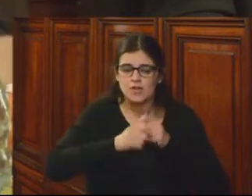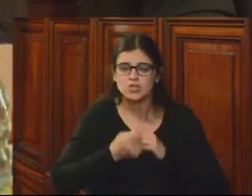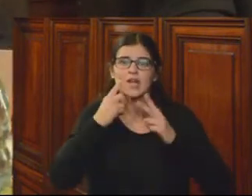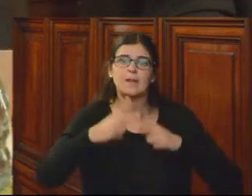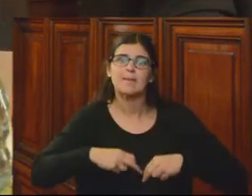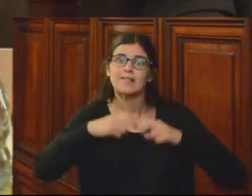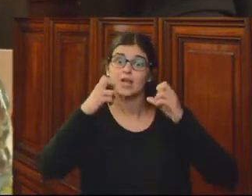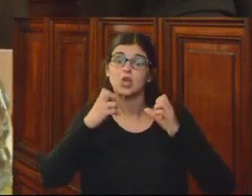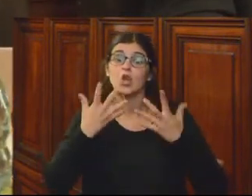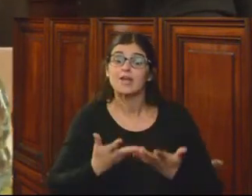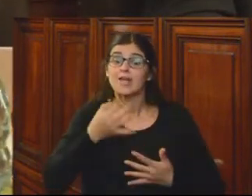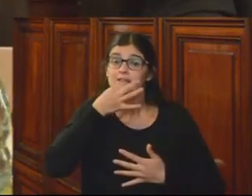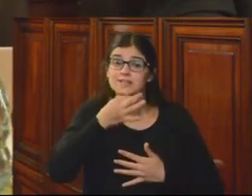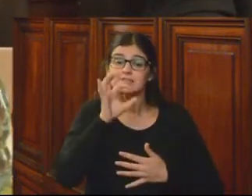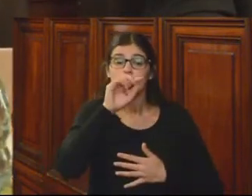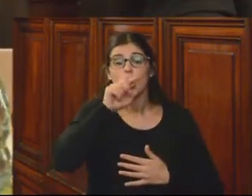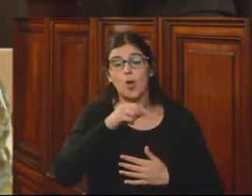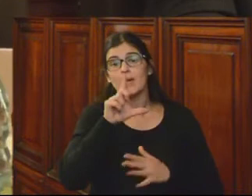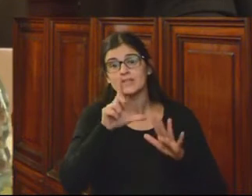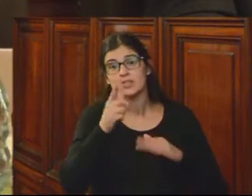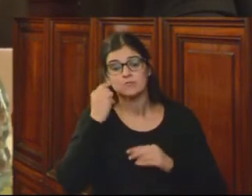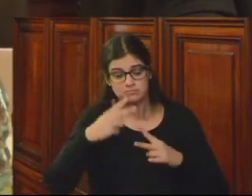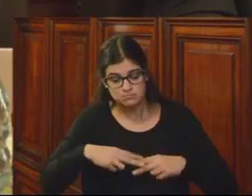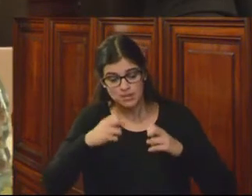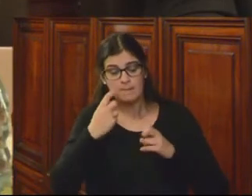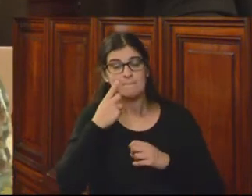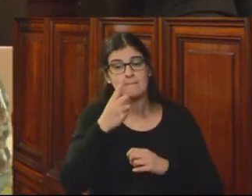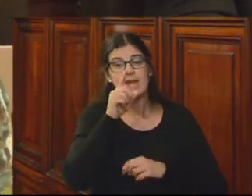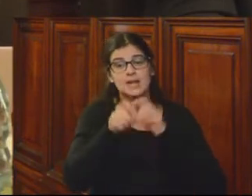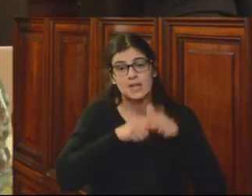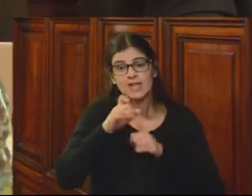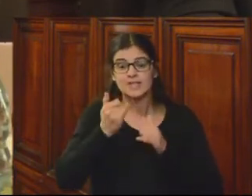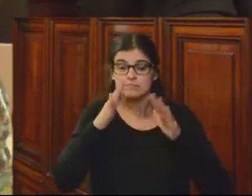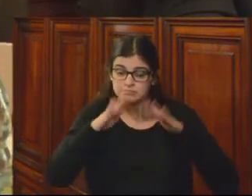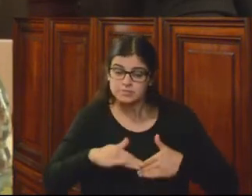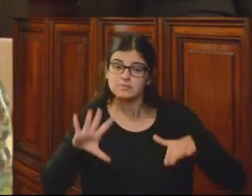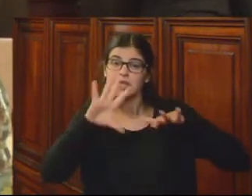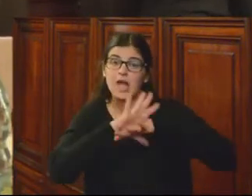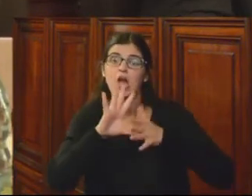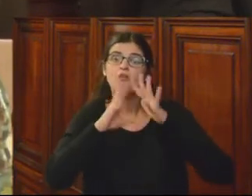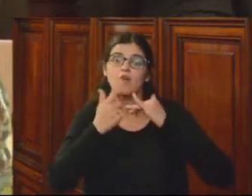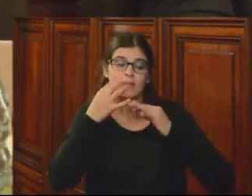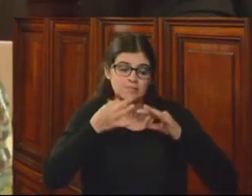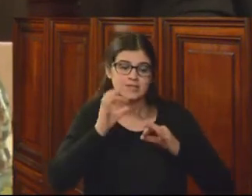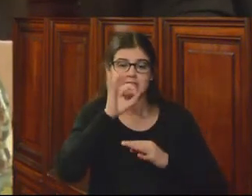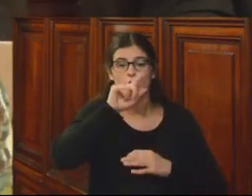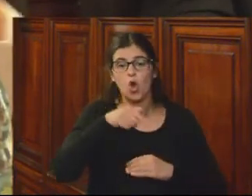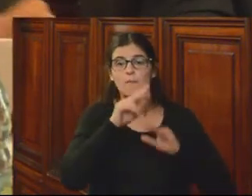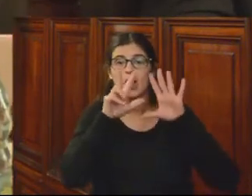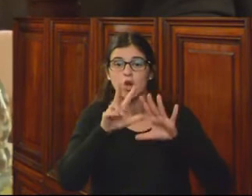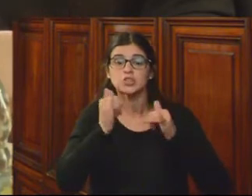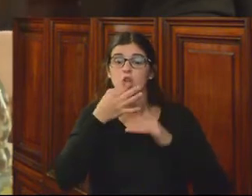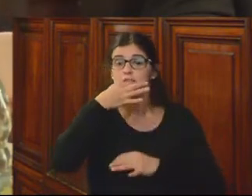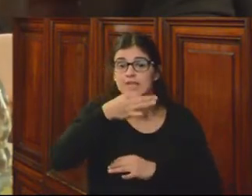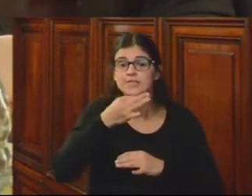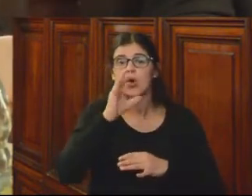investigación, lo que representa 0,7 investigadores por cada 1.000 habitantes y que es correspondiente con la media de la región de 0,8 y lo recomendado